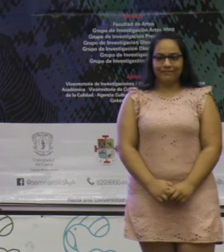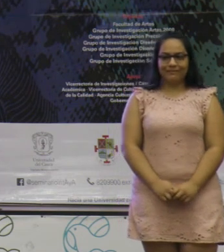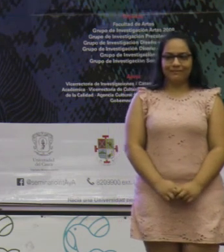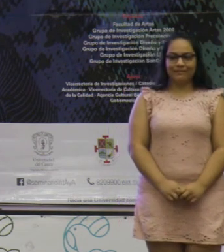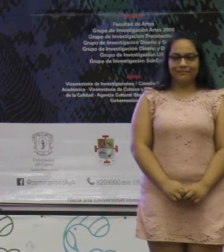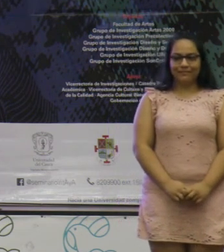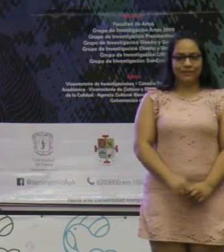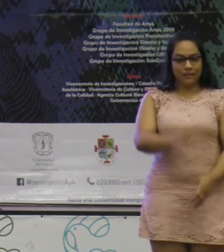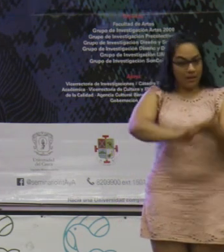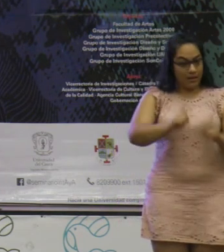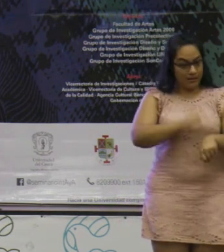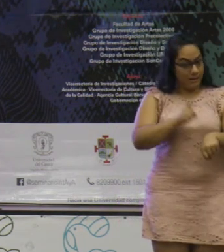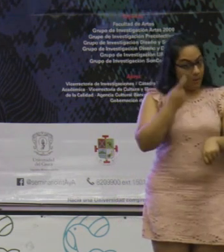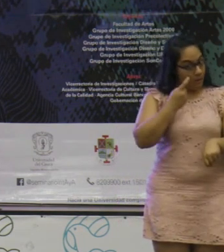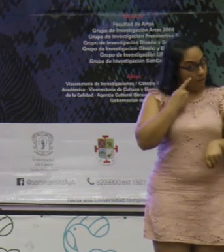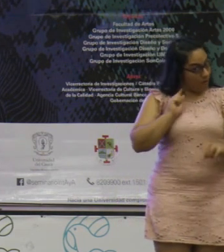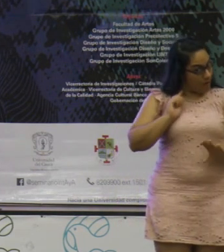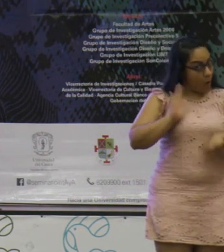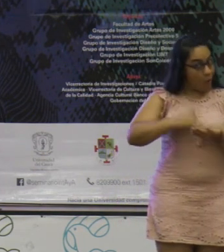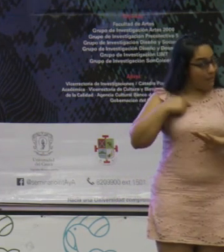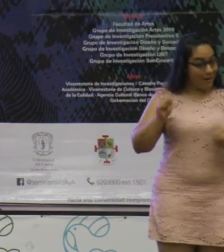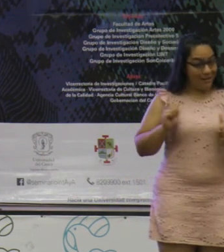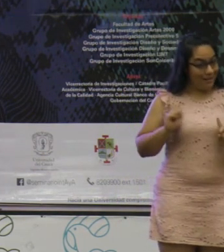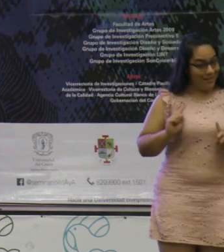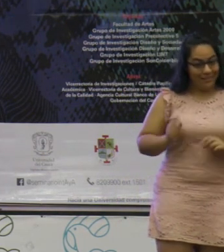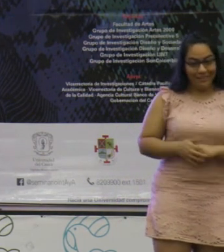No me quites tiempo. No soy yo, mira.